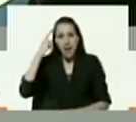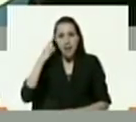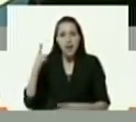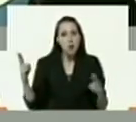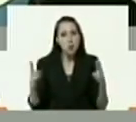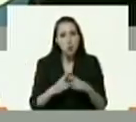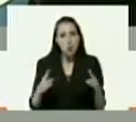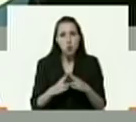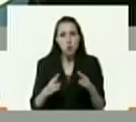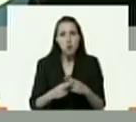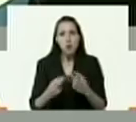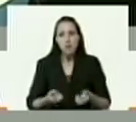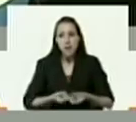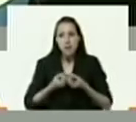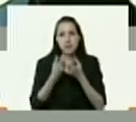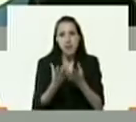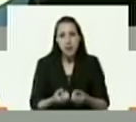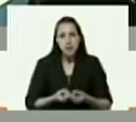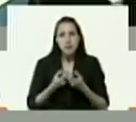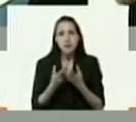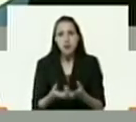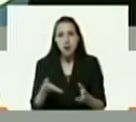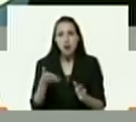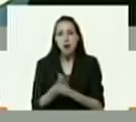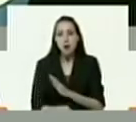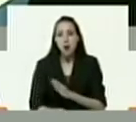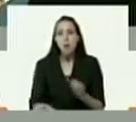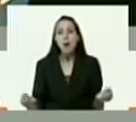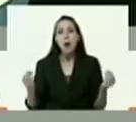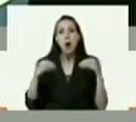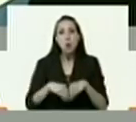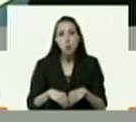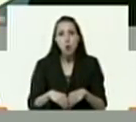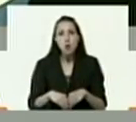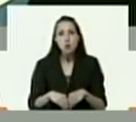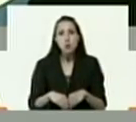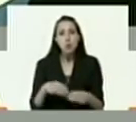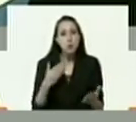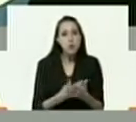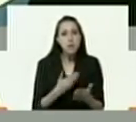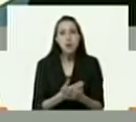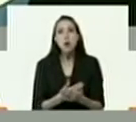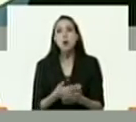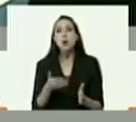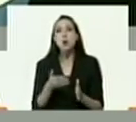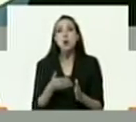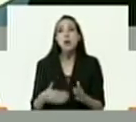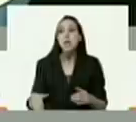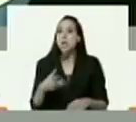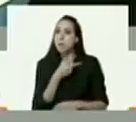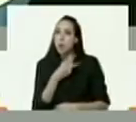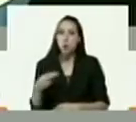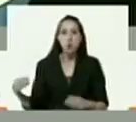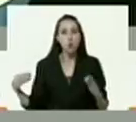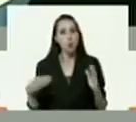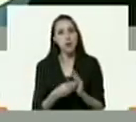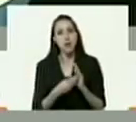puedan sugerir, donde puedan aportar, pero en lo absoluto una amenaza de ningún otro tipo de cuerpo